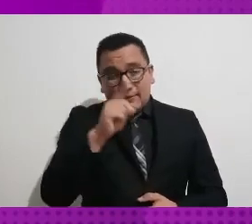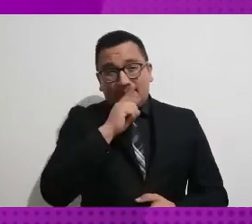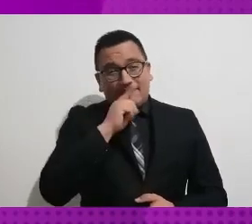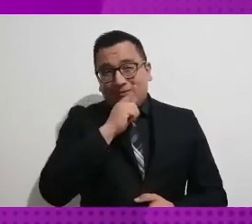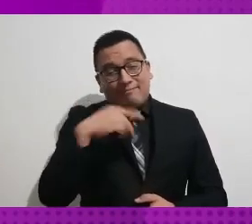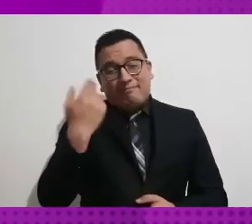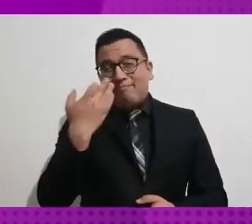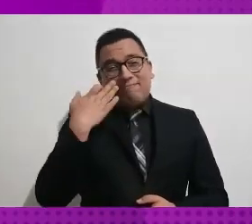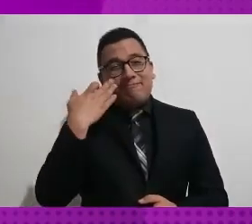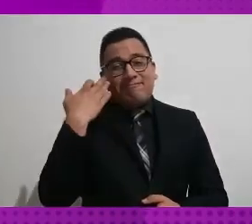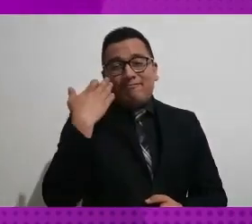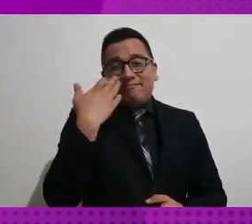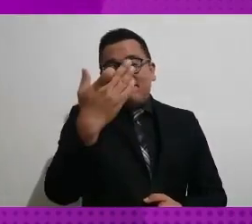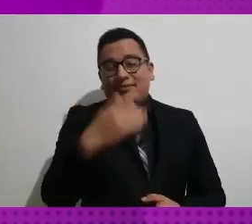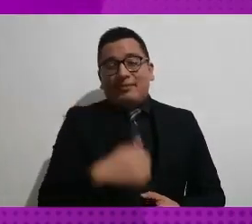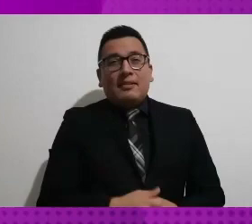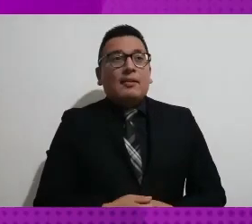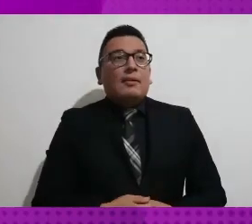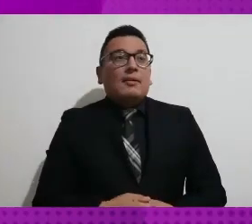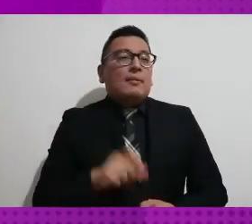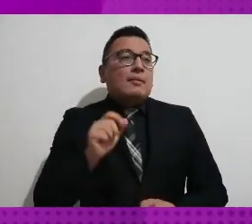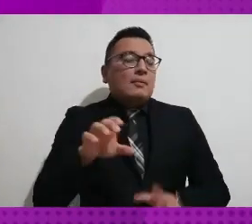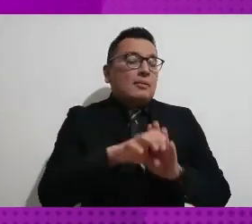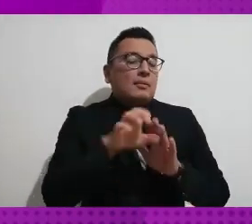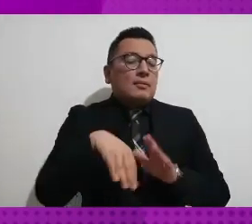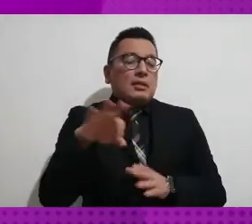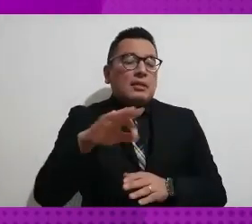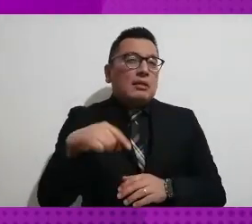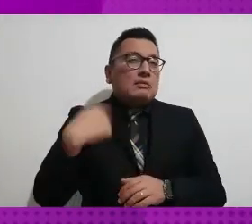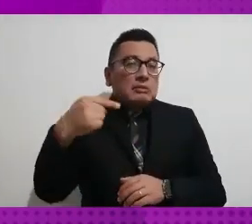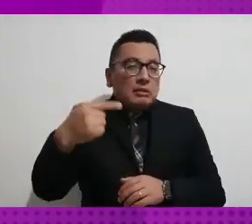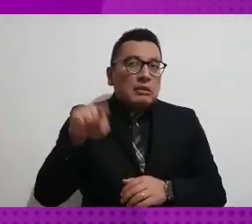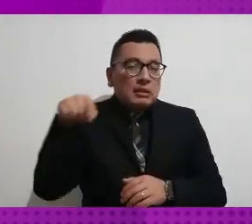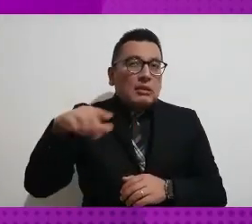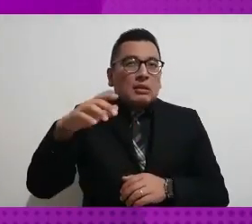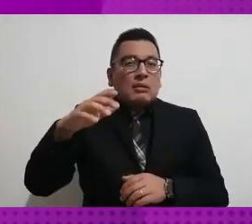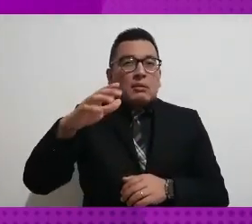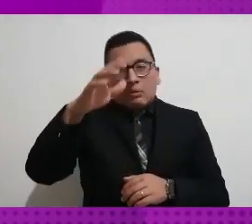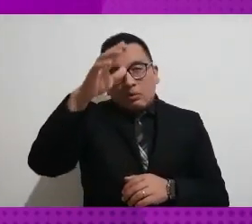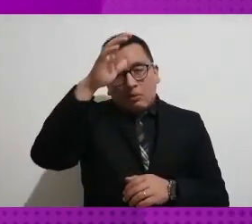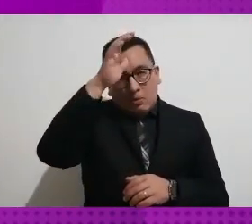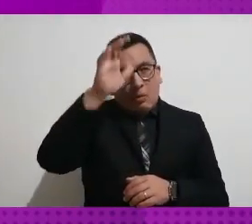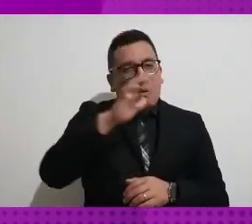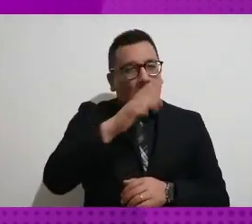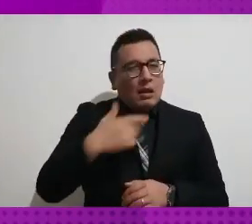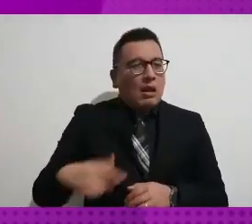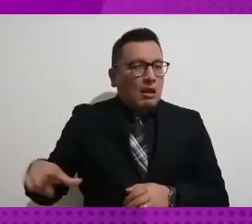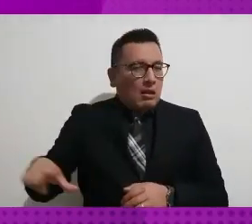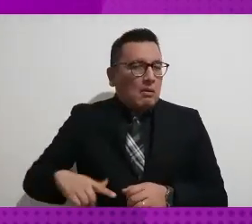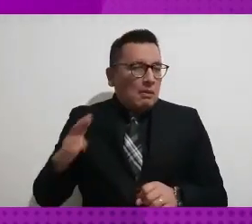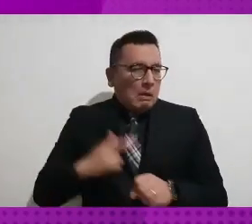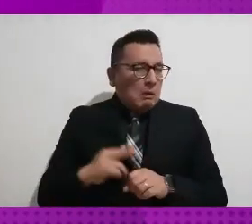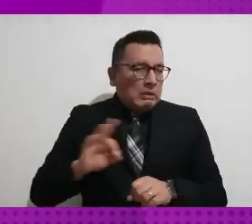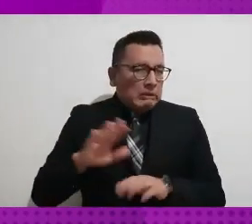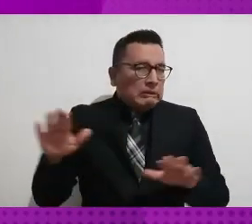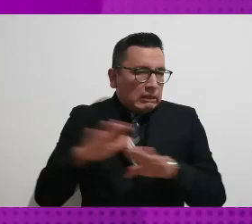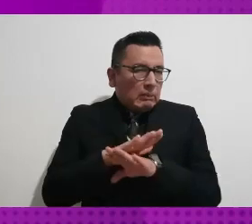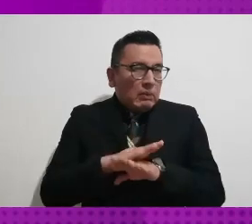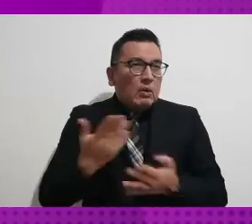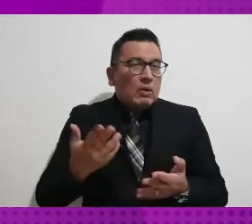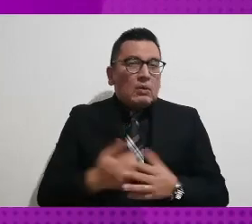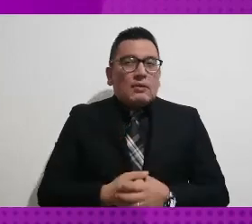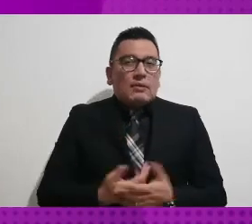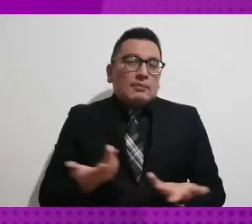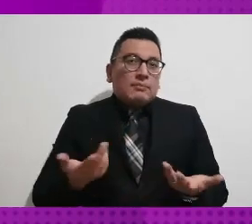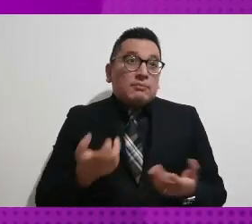este conocimiento. Si al rato también el gobierno estatal cambia, pues también va a ser, bueno, de hecho, pues va a cambiar, claro,